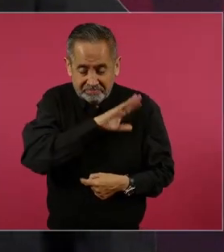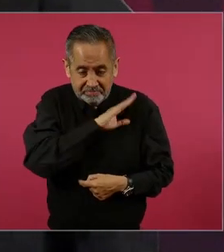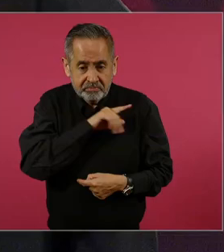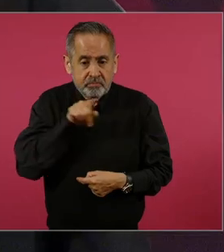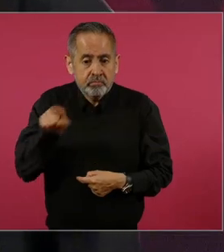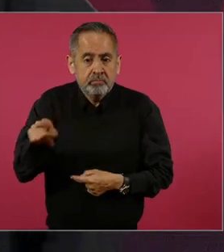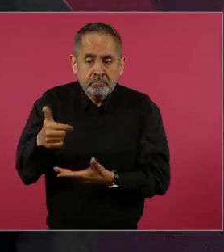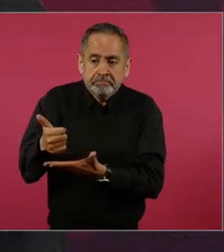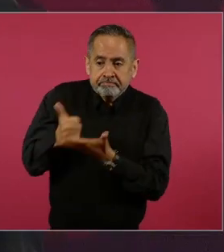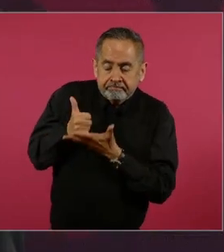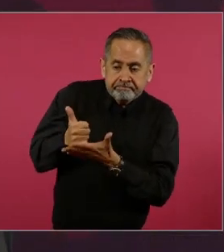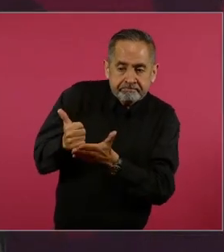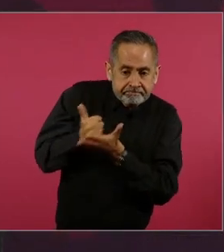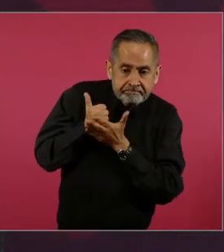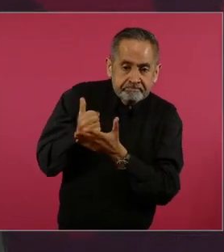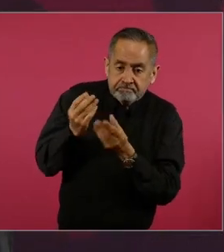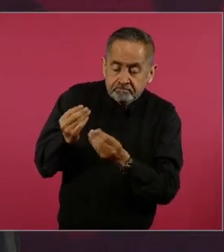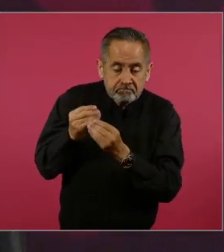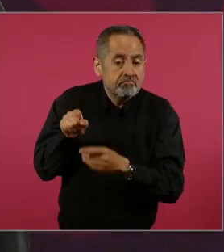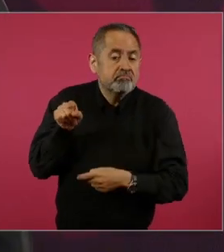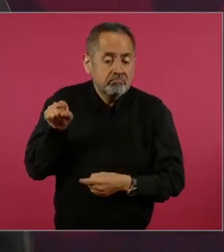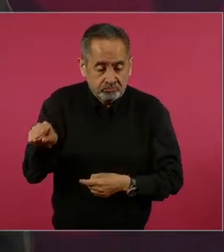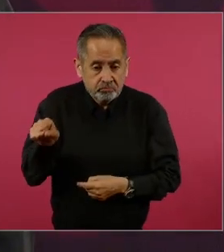me ayudó